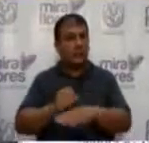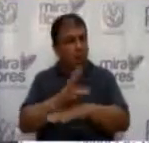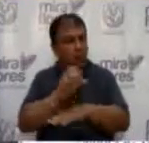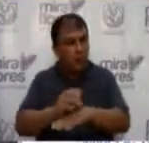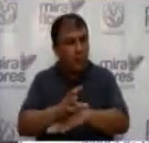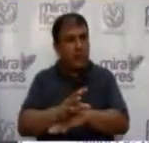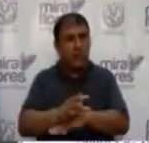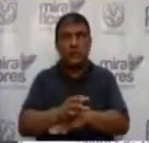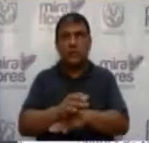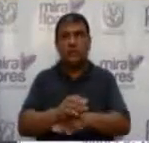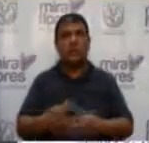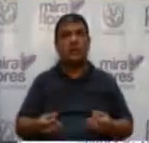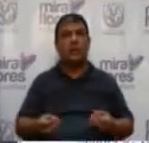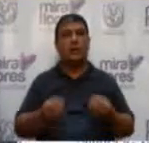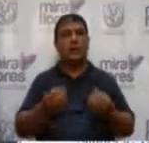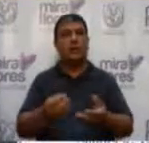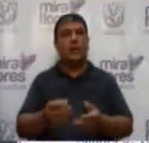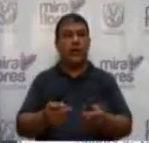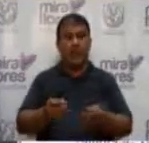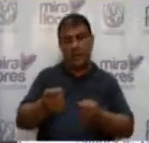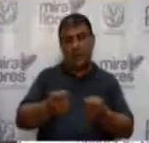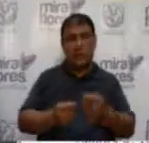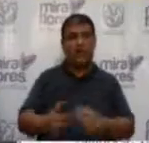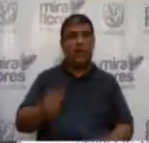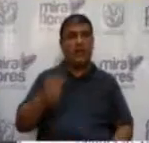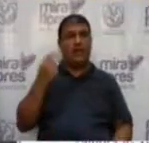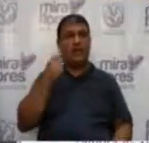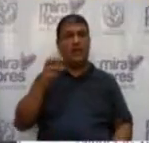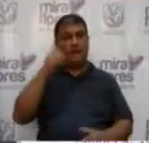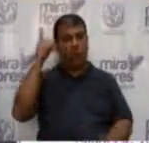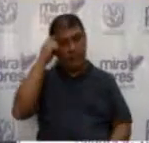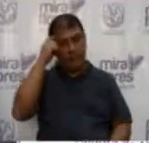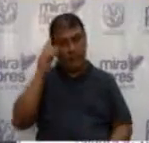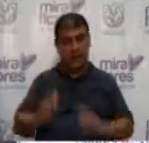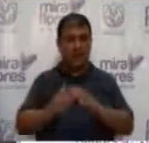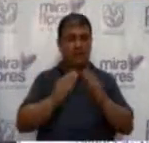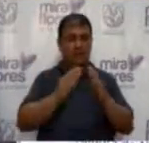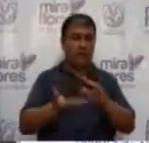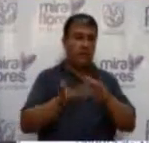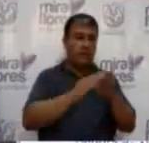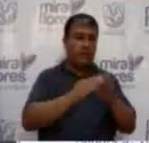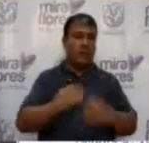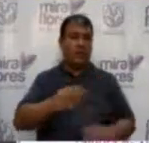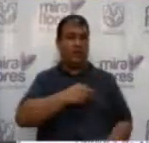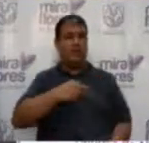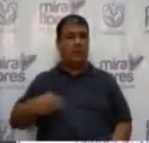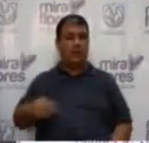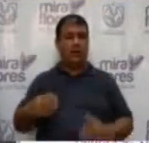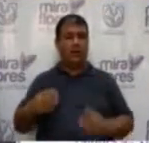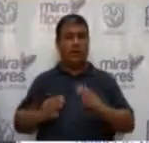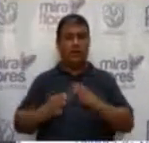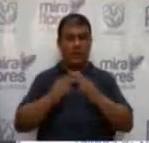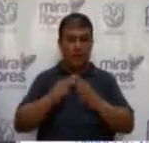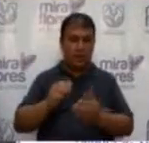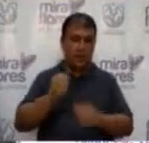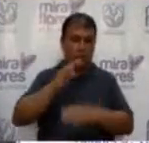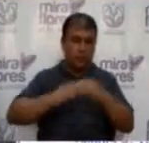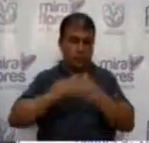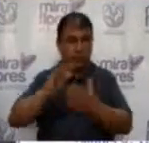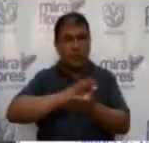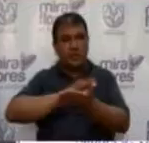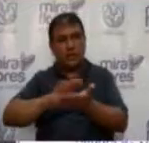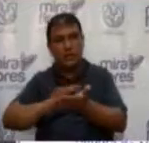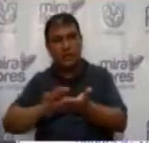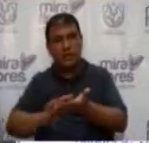recomendaciones que nos da la Dirección General de Políticas y Regulación en Vivienda y Urbanismo del Ministerio de Vivienda, Construcción y Saneamiento en